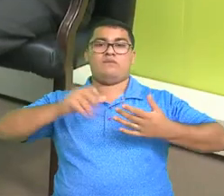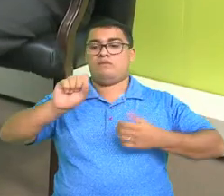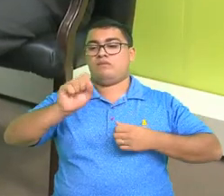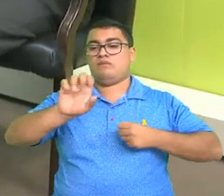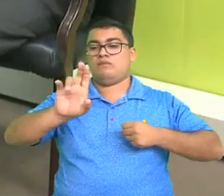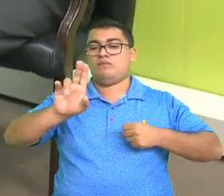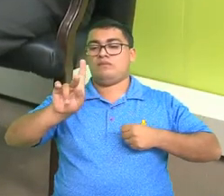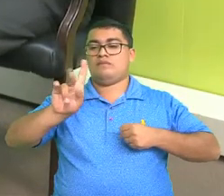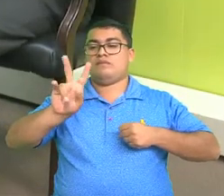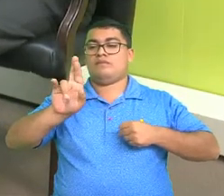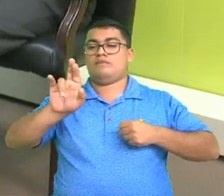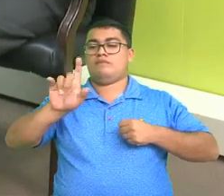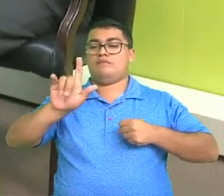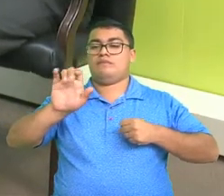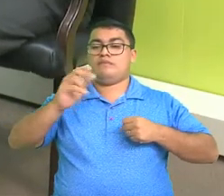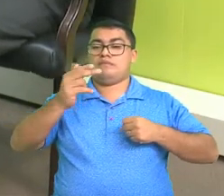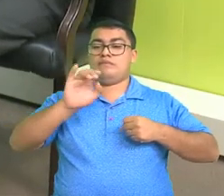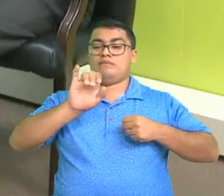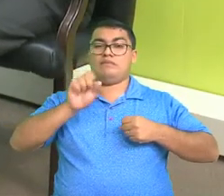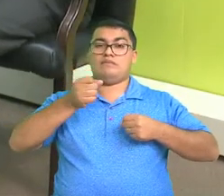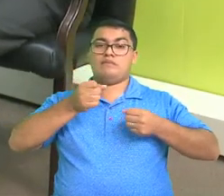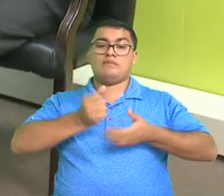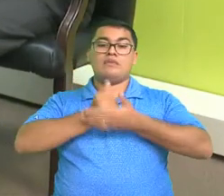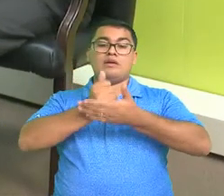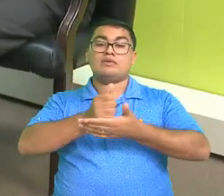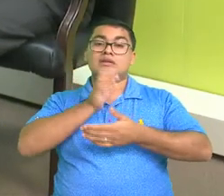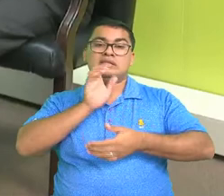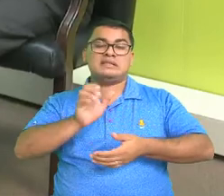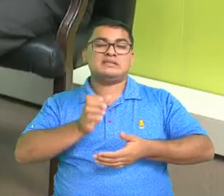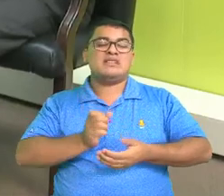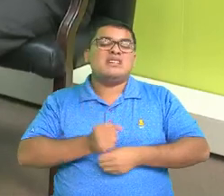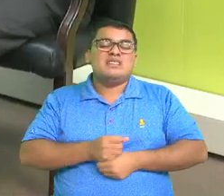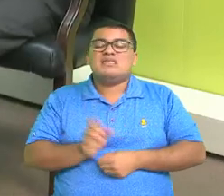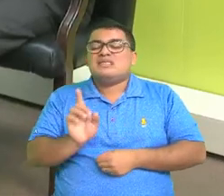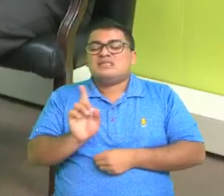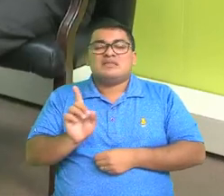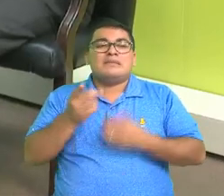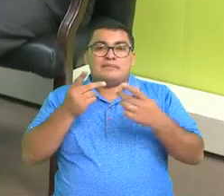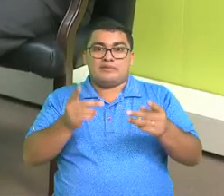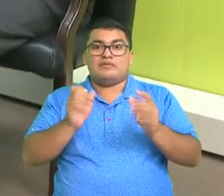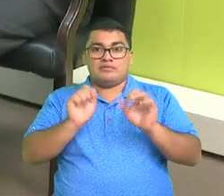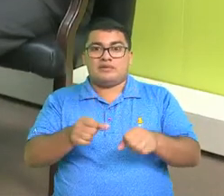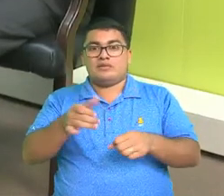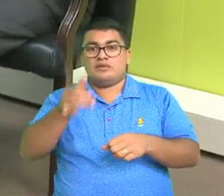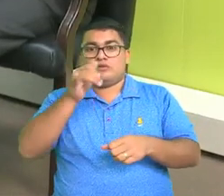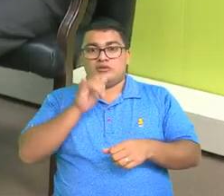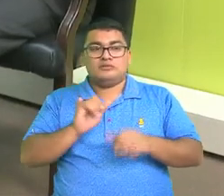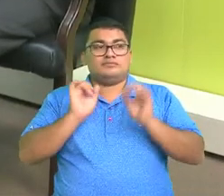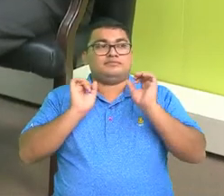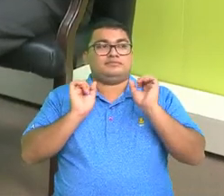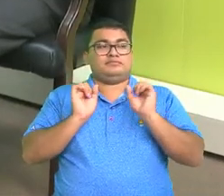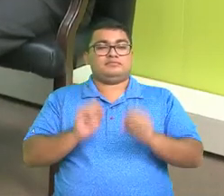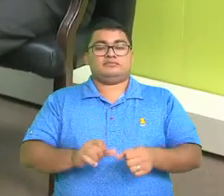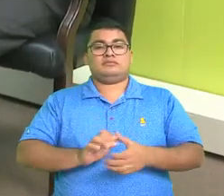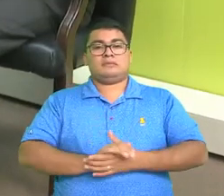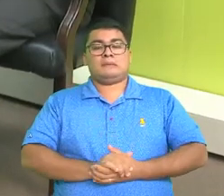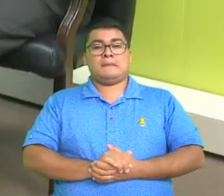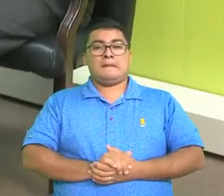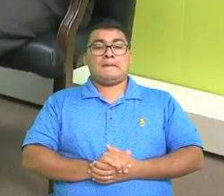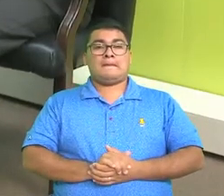que contribuyen cuando un niño está de ganado. Nos estamos saliendo un poquito del tema, pero tiene que ver con leche, tiene que ver